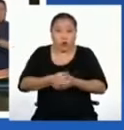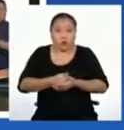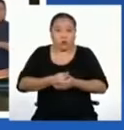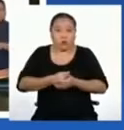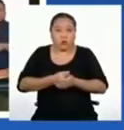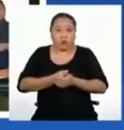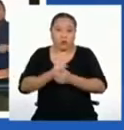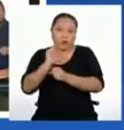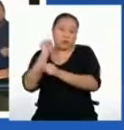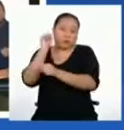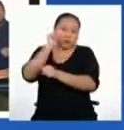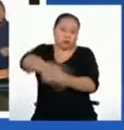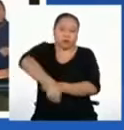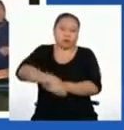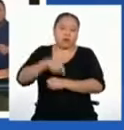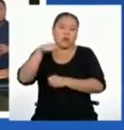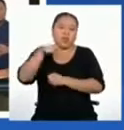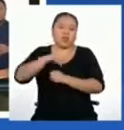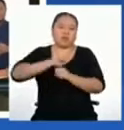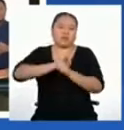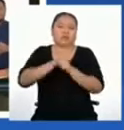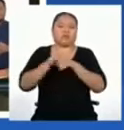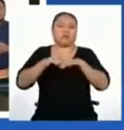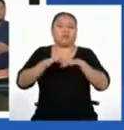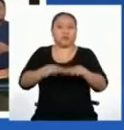esta enfermedad.